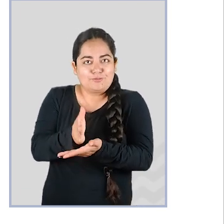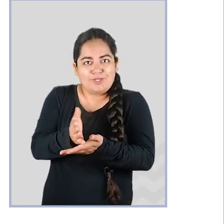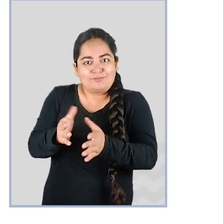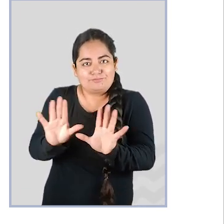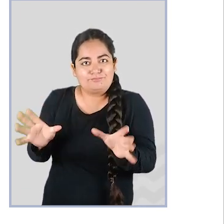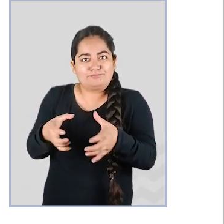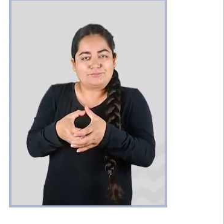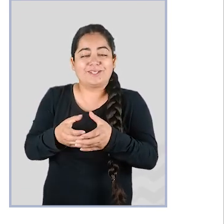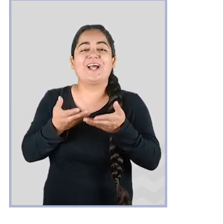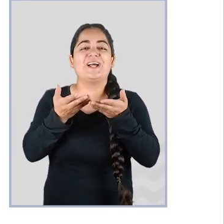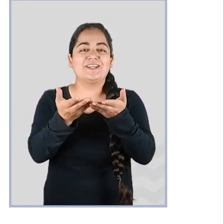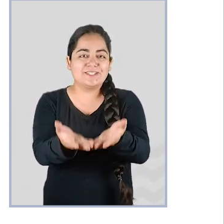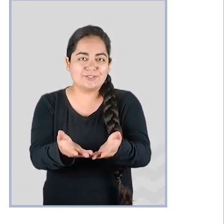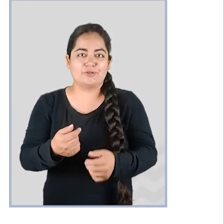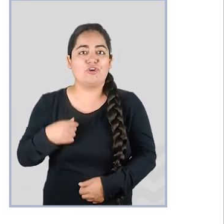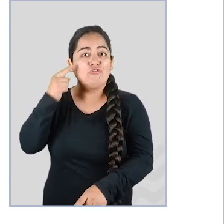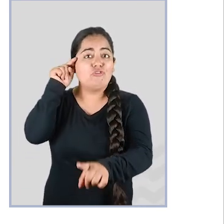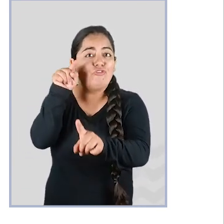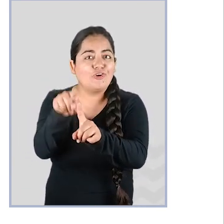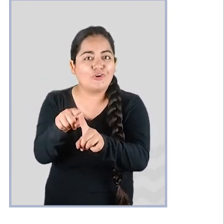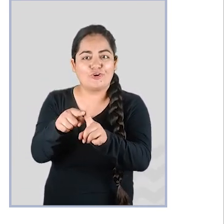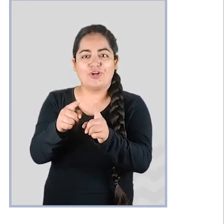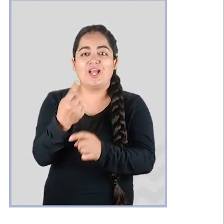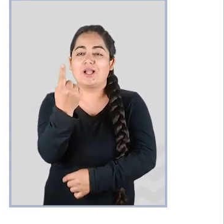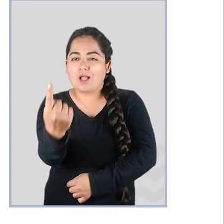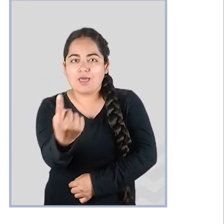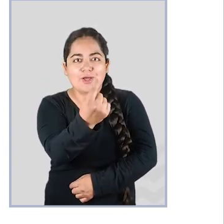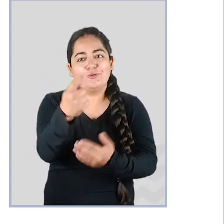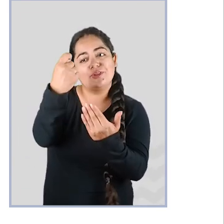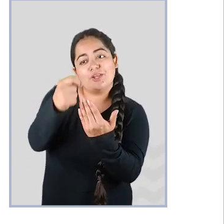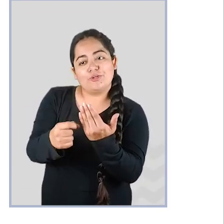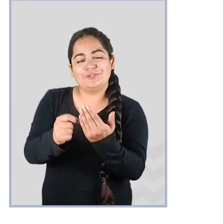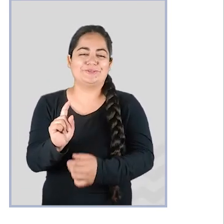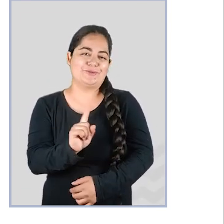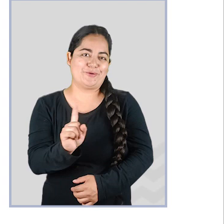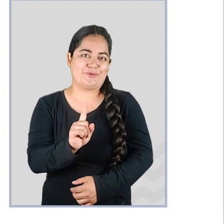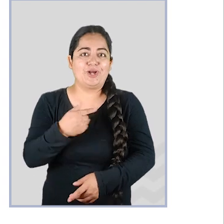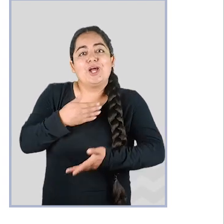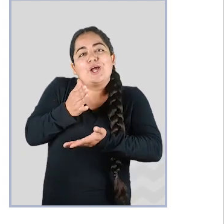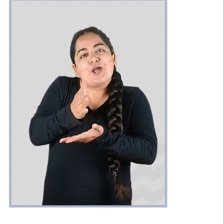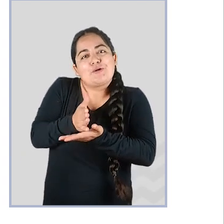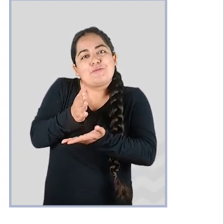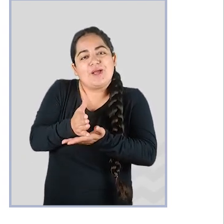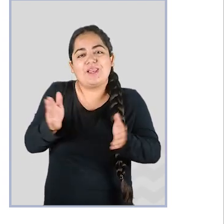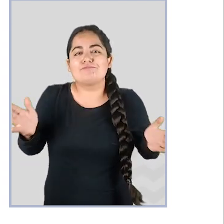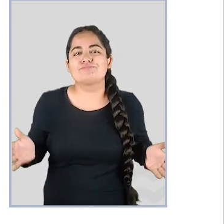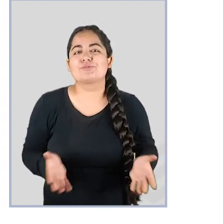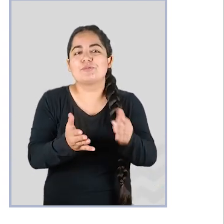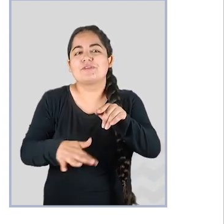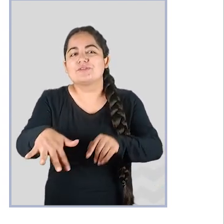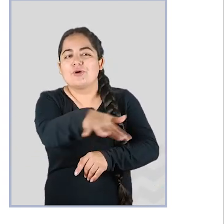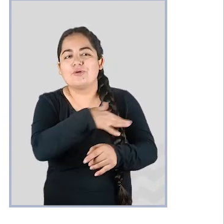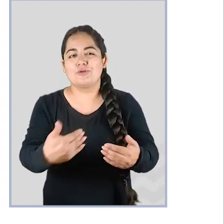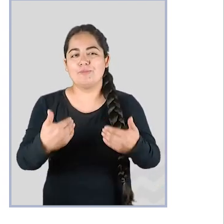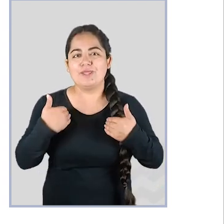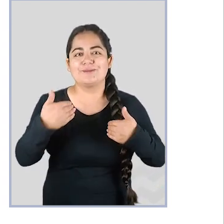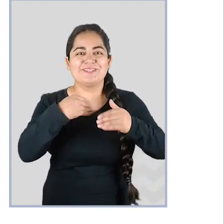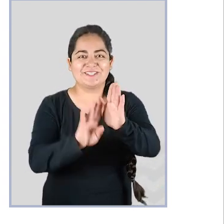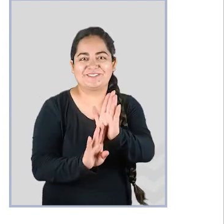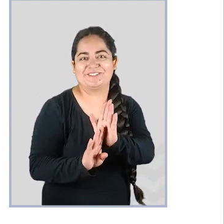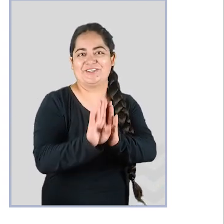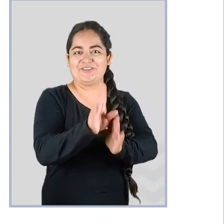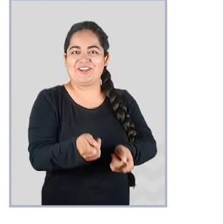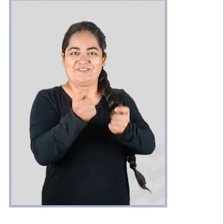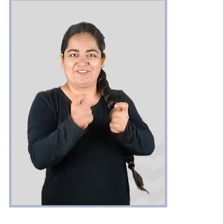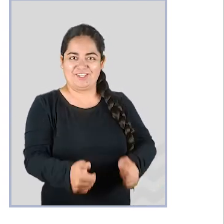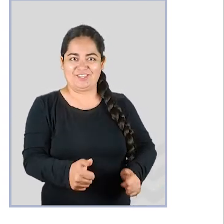Y así, el foco no es el diagnóstico individual, sino cómo el establecimiento promueve la práctica y desarrollo de estas